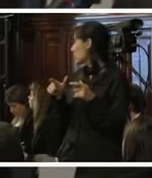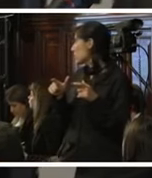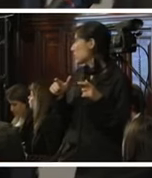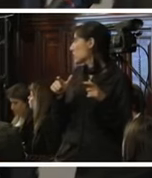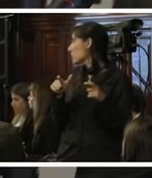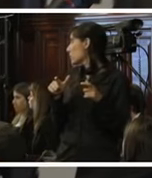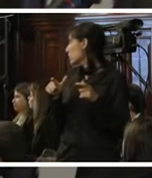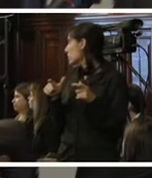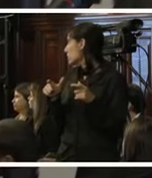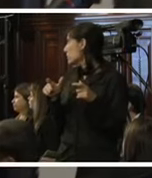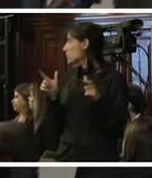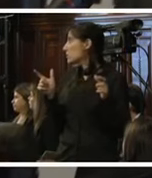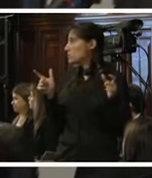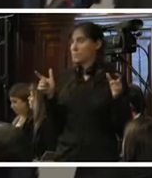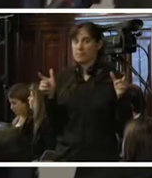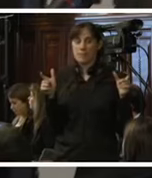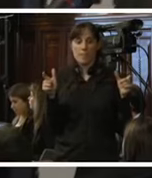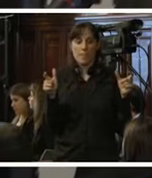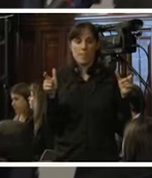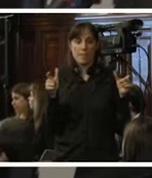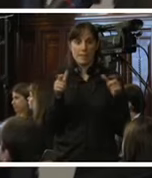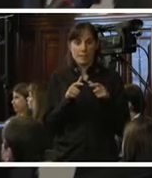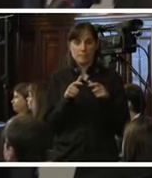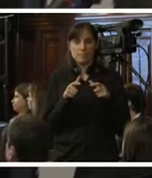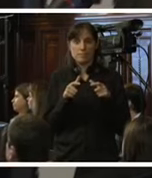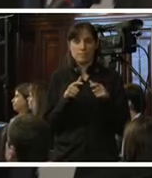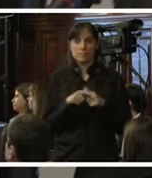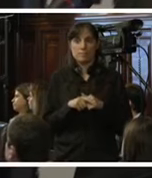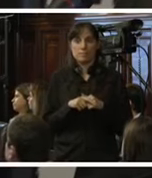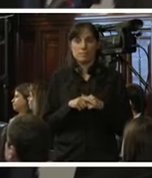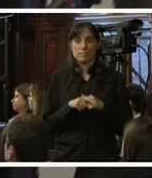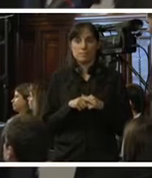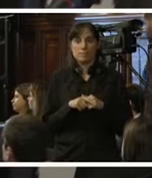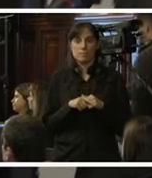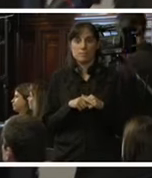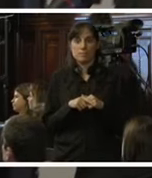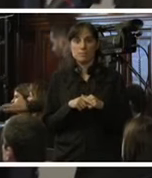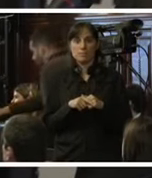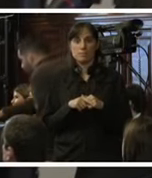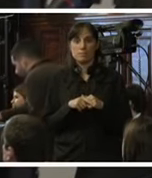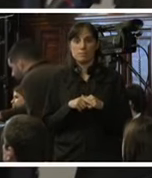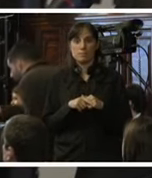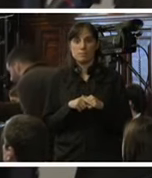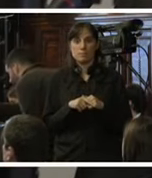no sé el apellido del señor que está. No, el siguiente. No, el siguiente. Vargas.